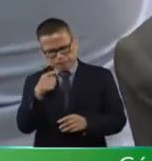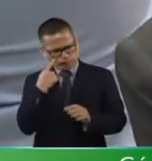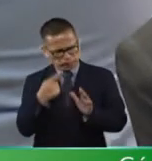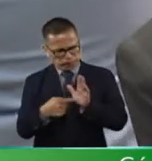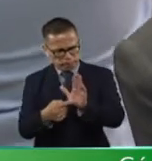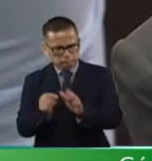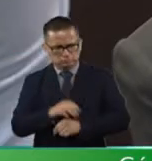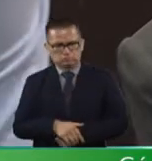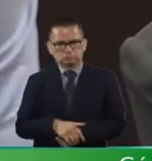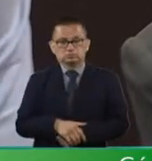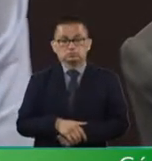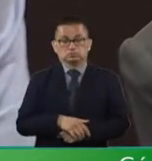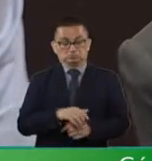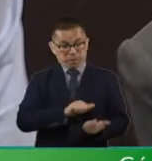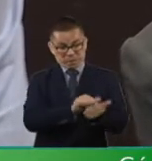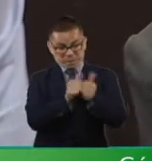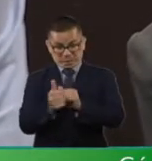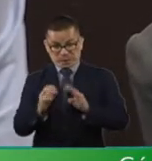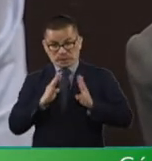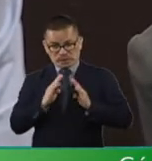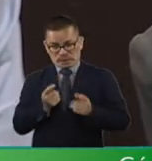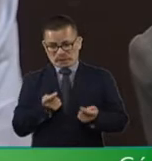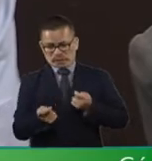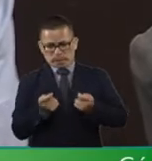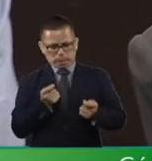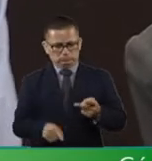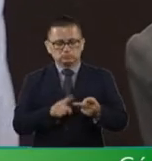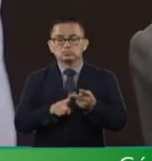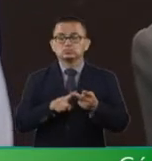la militarización el medio ambiente